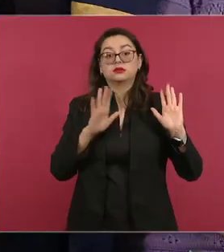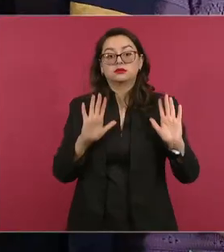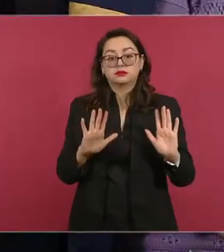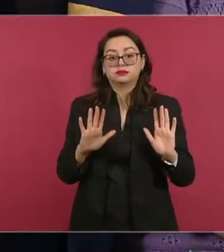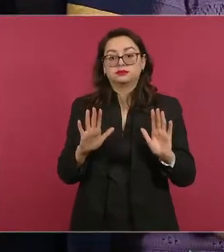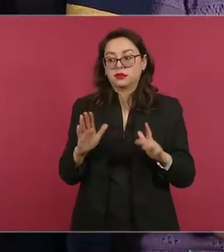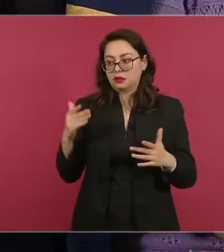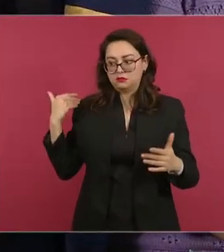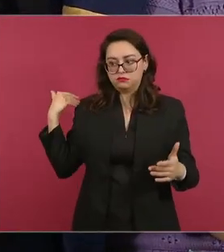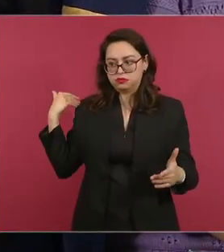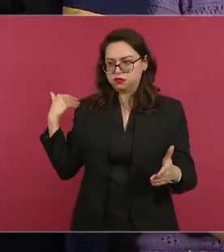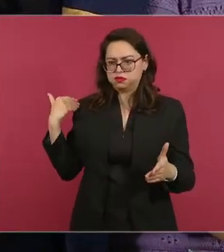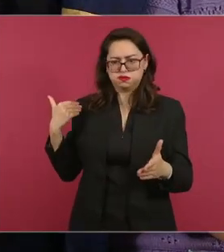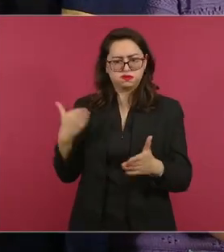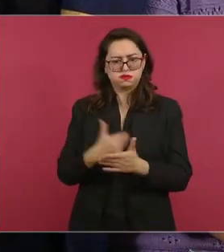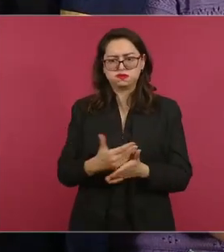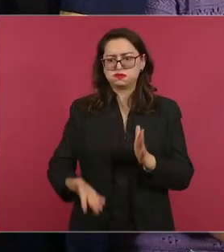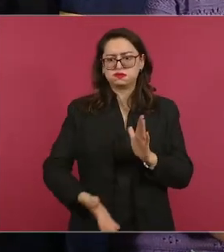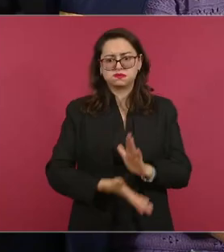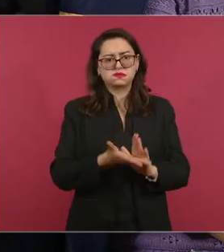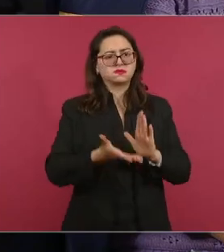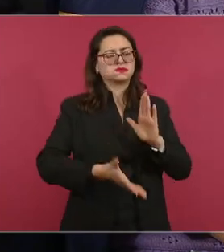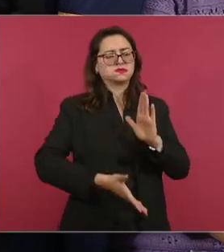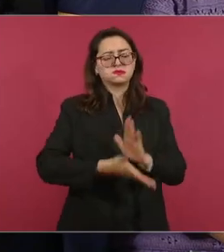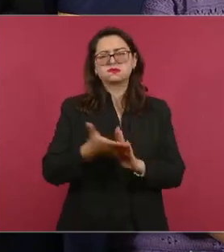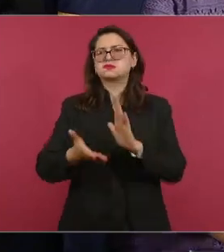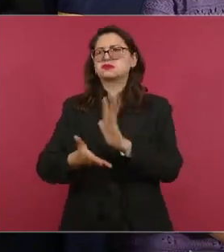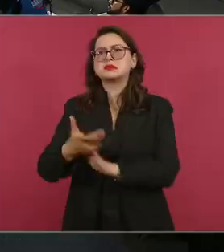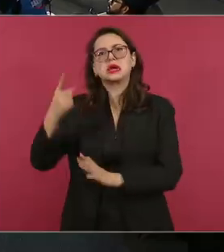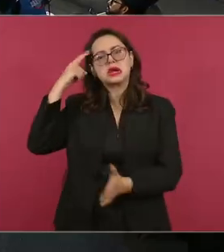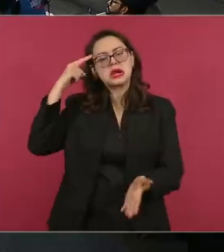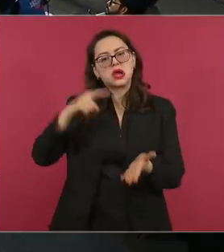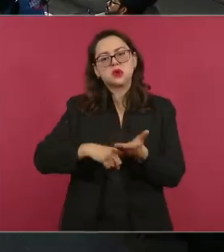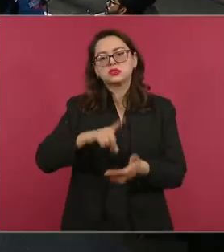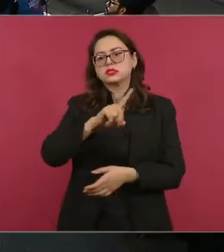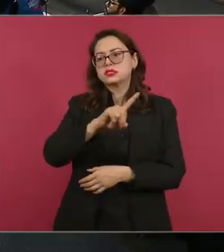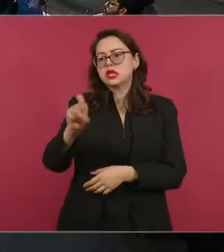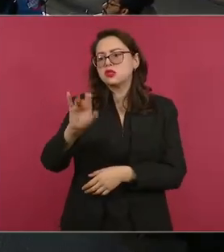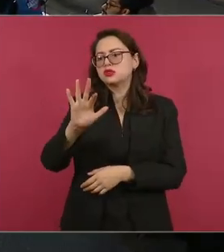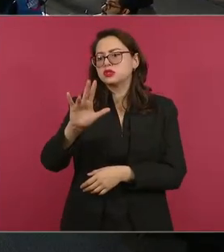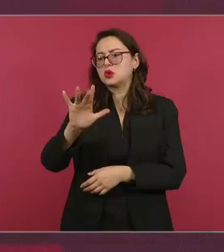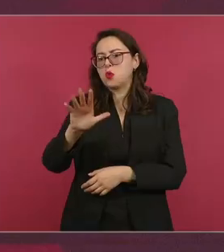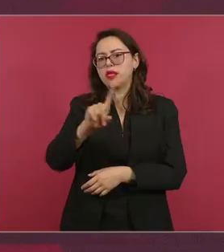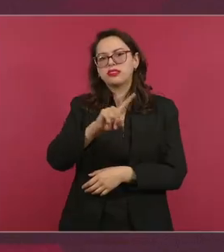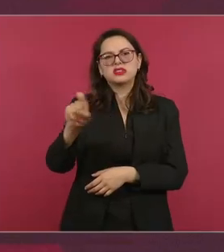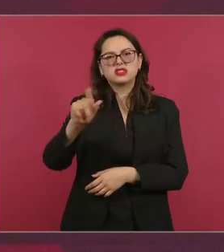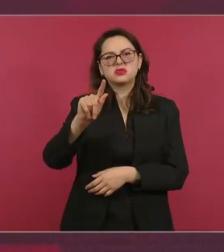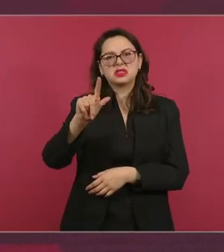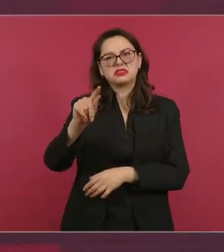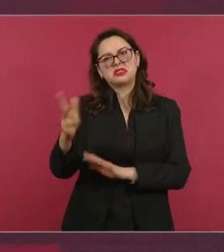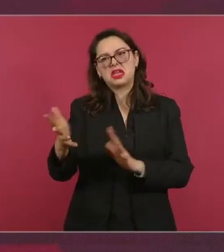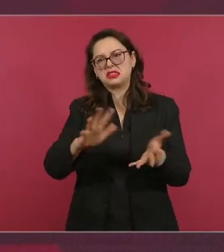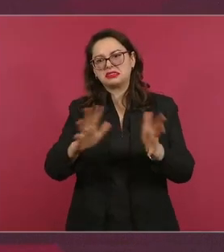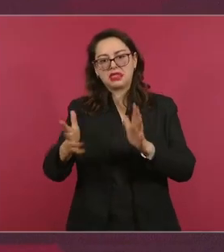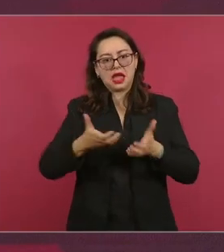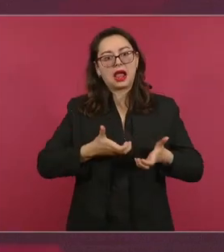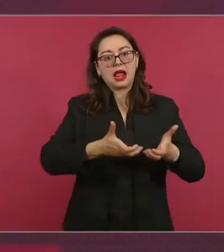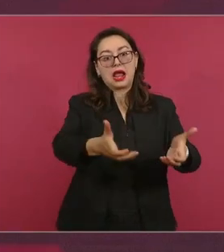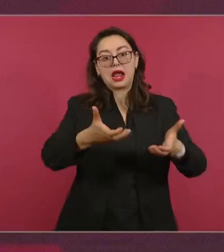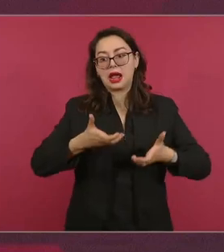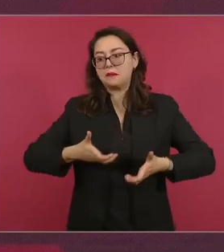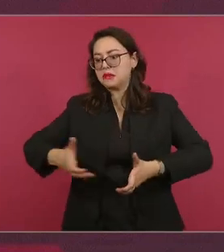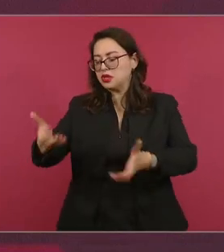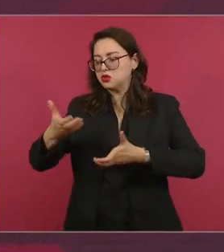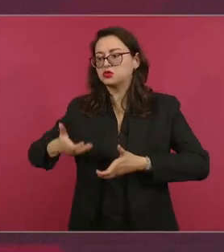llevamos muchísimos, como 150, 170. Ahora estamos haciendo un